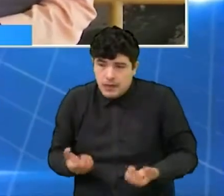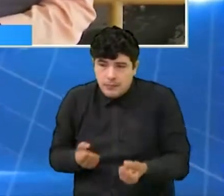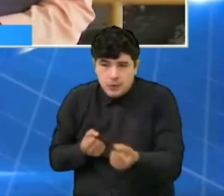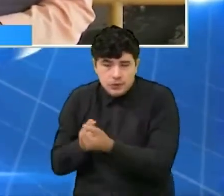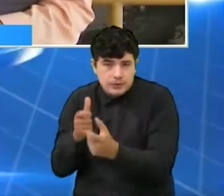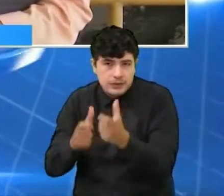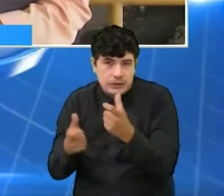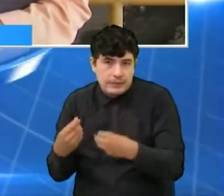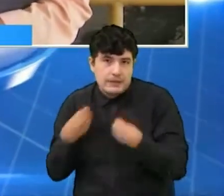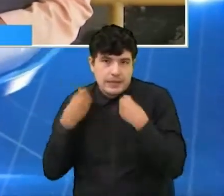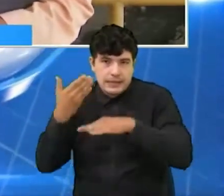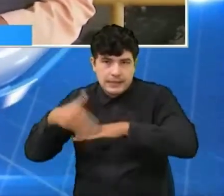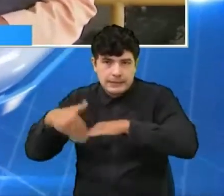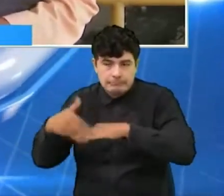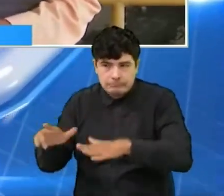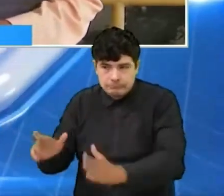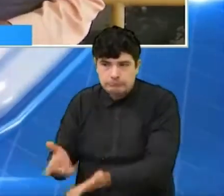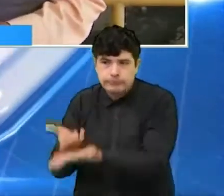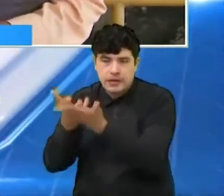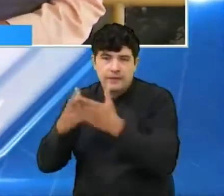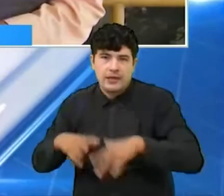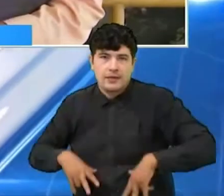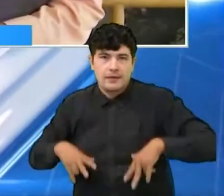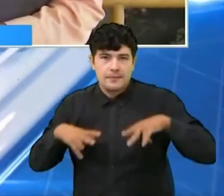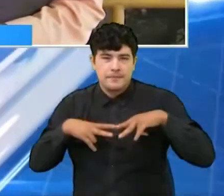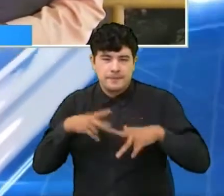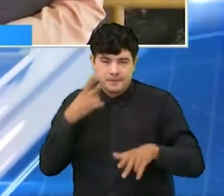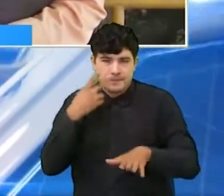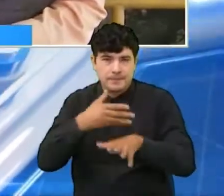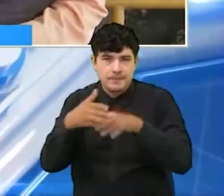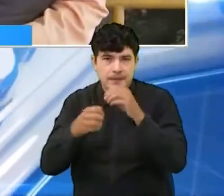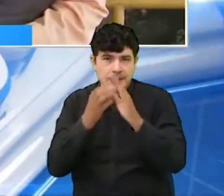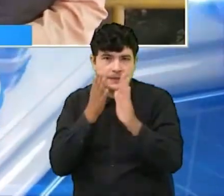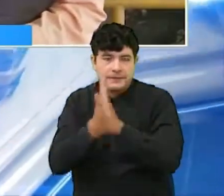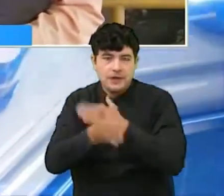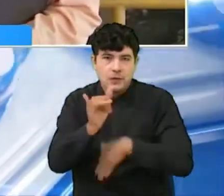La información que nosotros tenemos desde el centro de Cúcuta, Alfredo Durán, para Oriente Noticias, estamos informando.